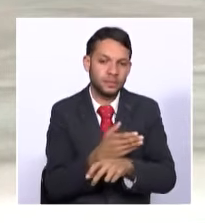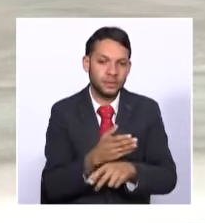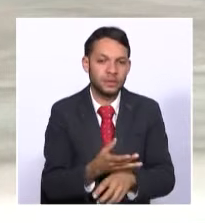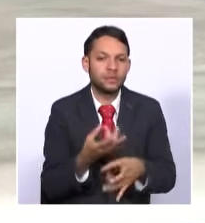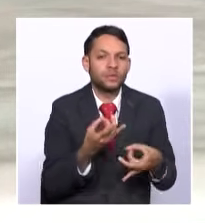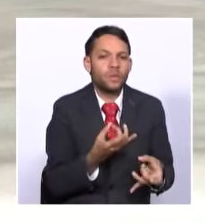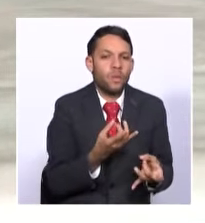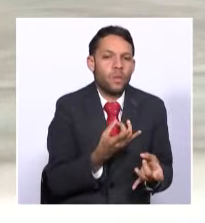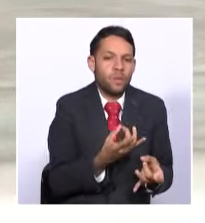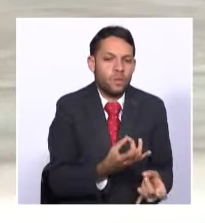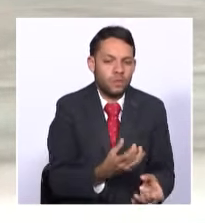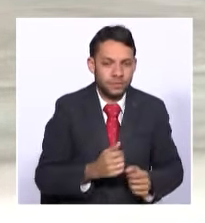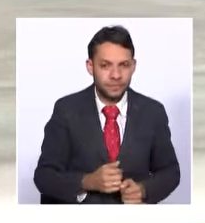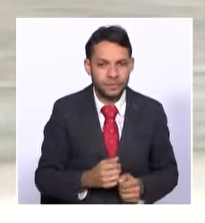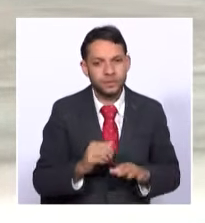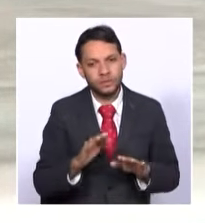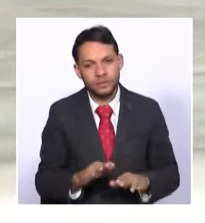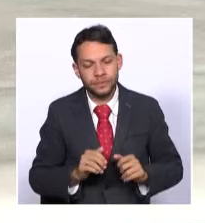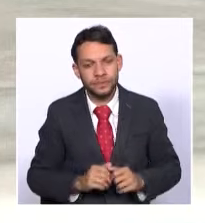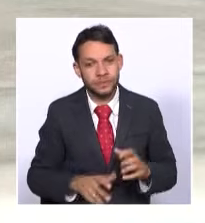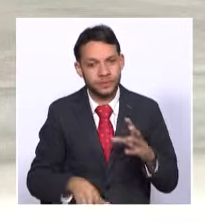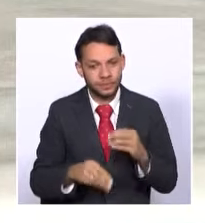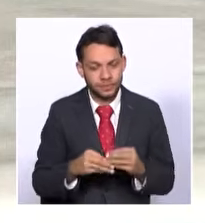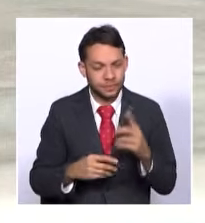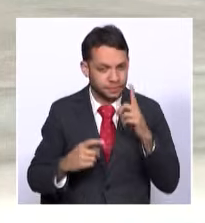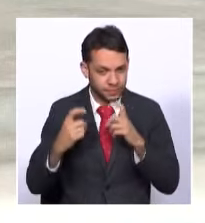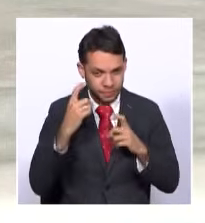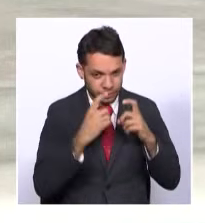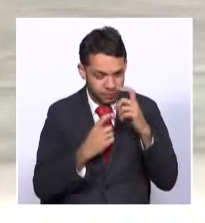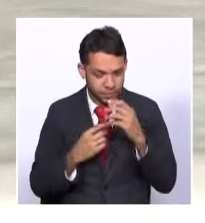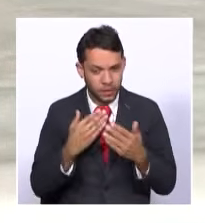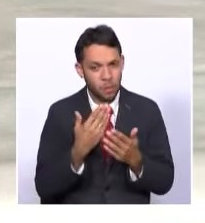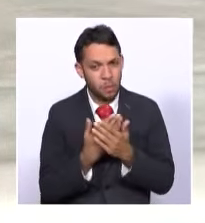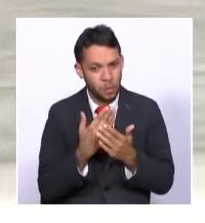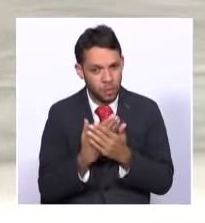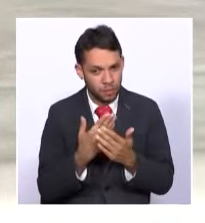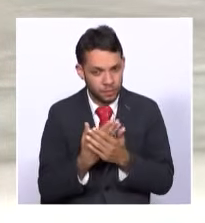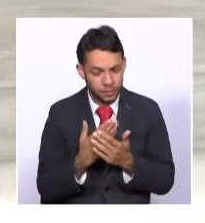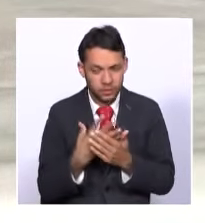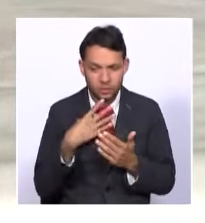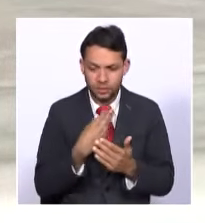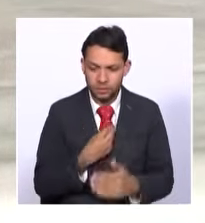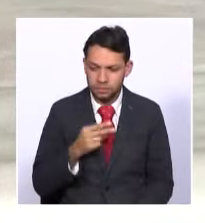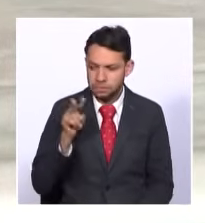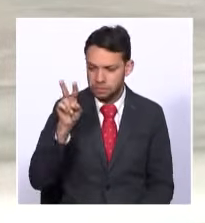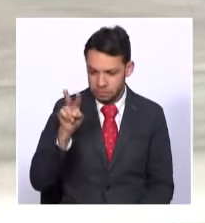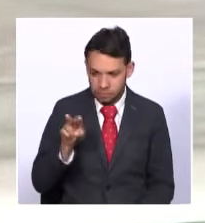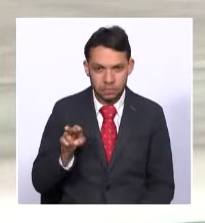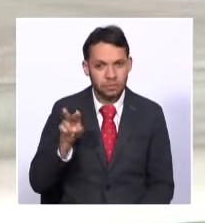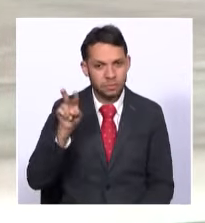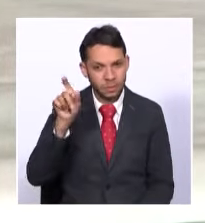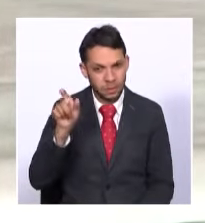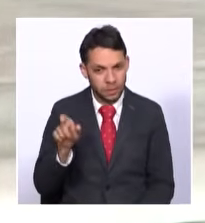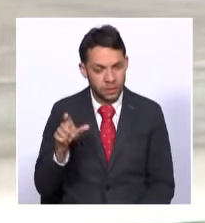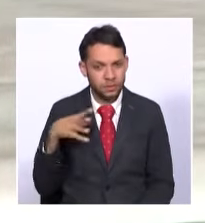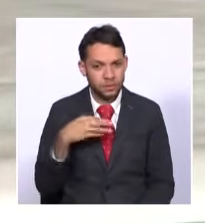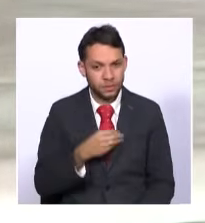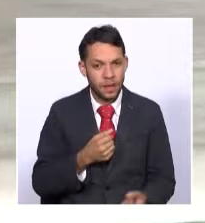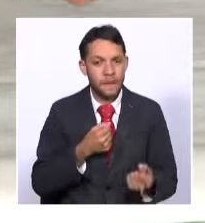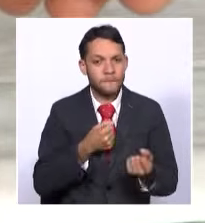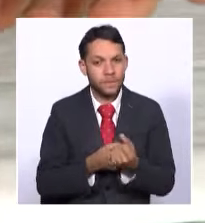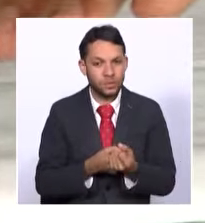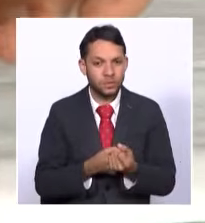el paciente. Dentro del análisis clínico, antes de entrar al procedimiento terapéutico y los apoyos